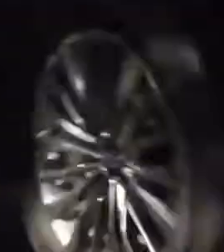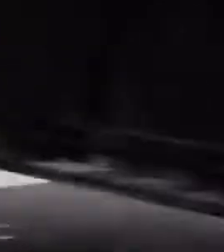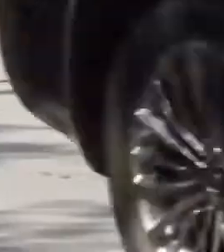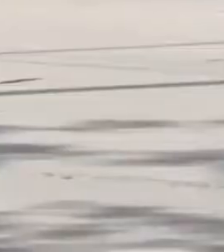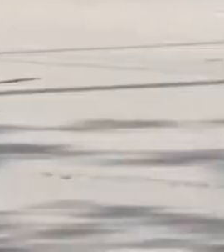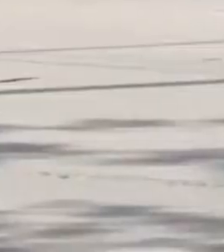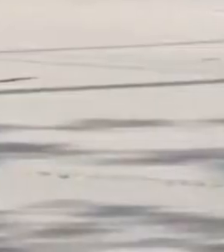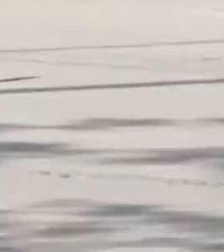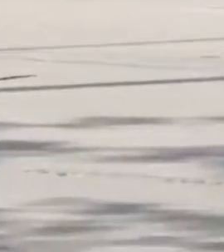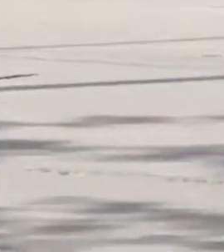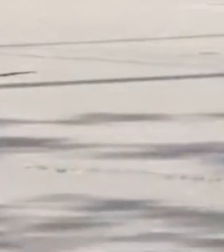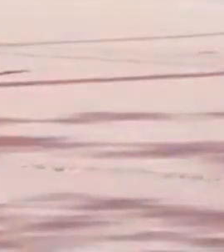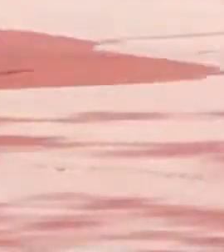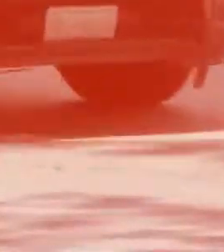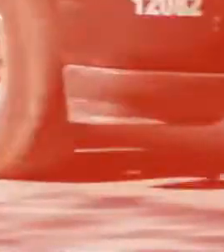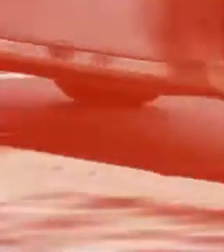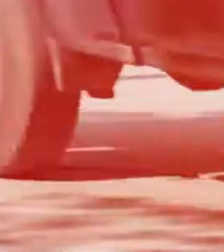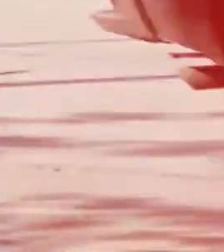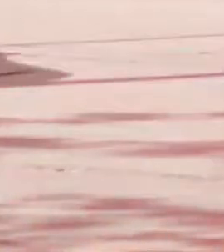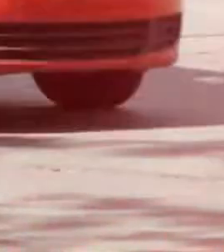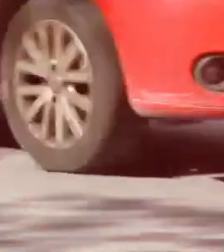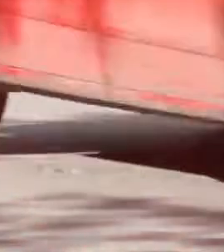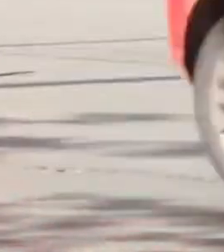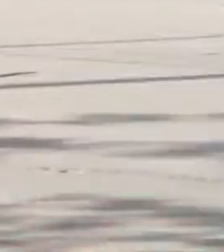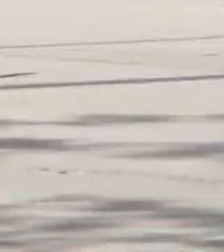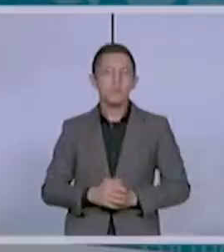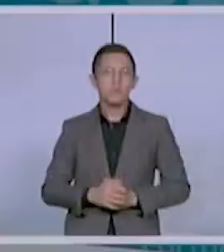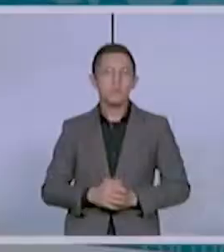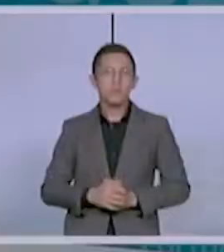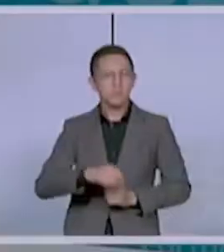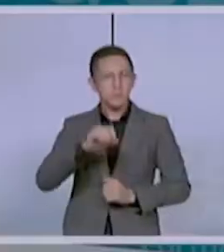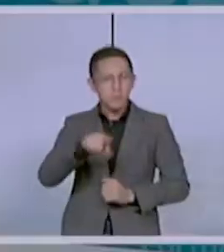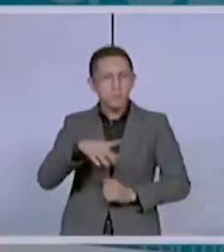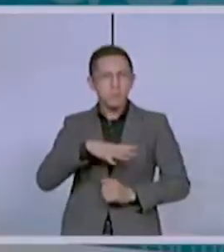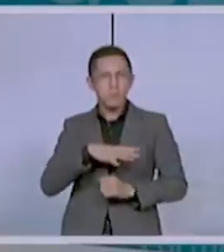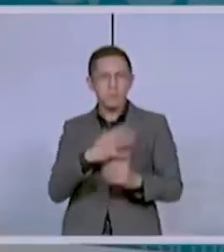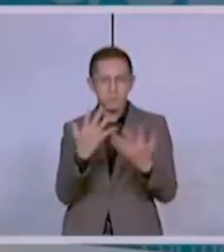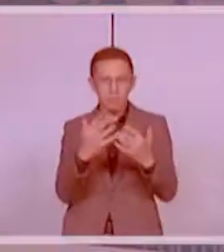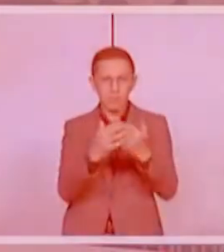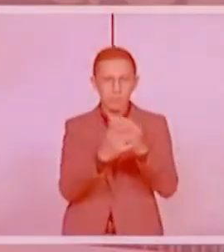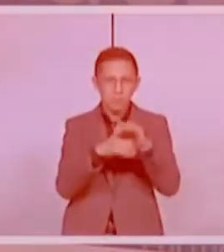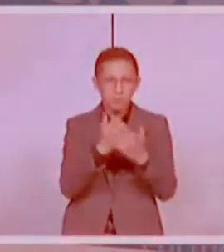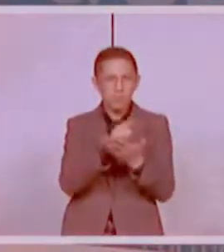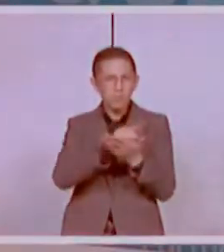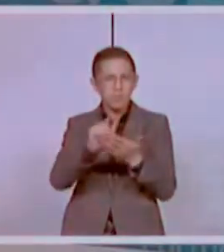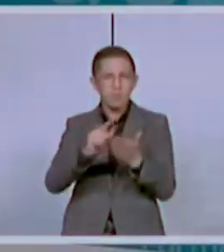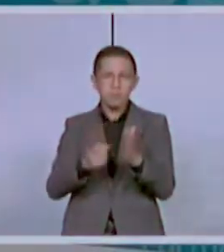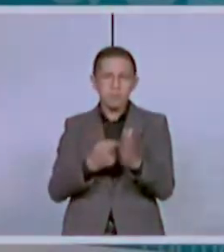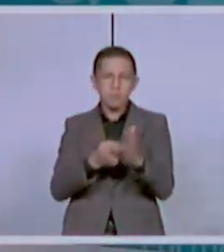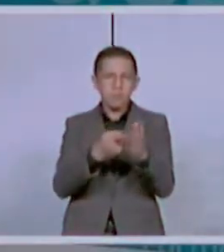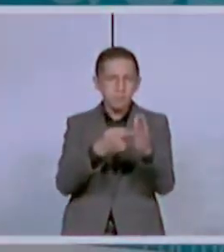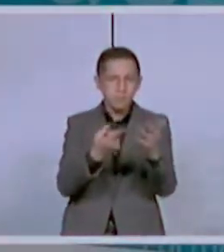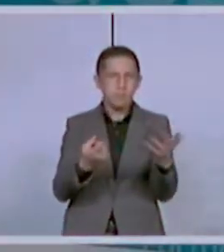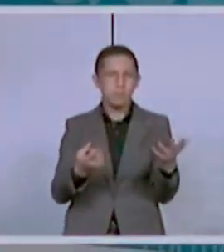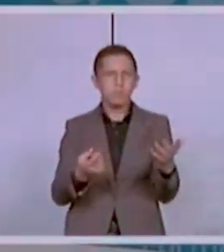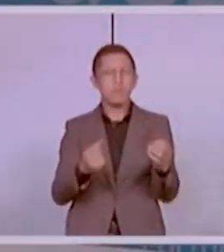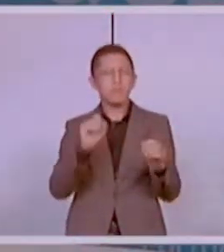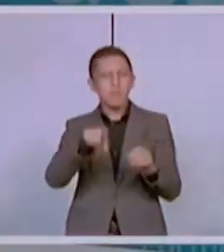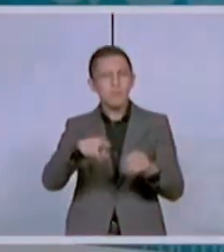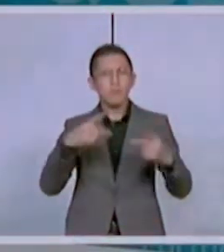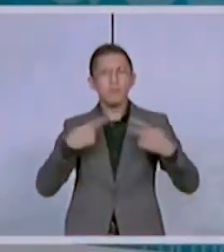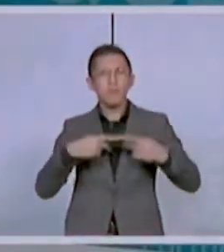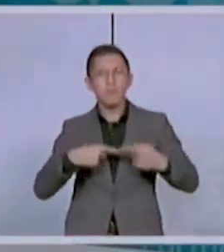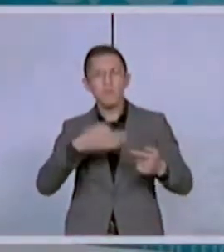fue recuperar la economía en equilibrio con el cuidado de la salud para entrar a la nueva normalidad, recordó el mandatario estatal. Ese regreso a